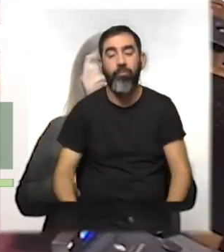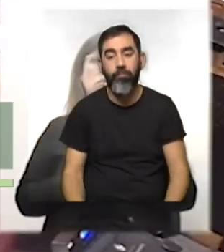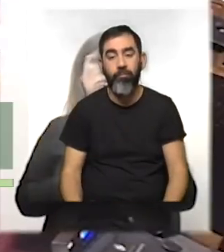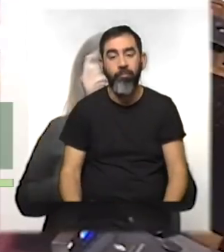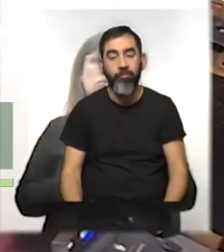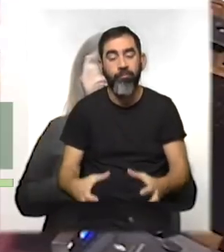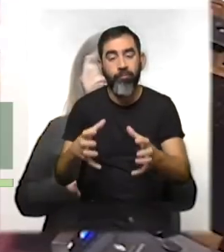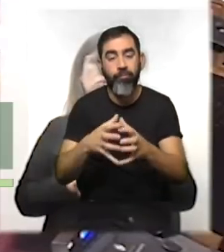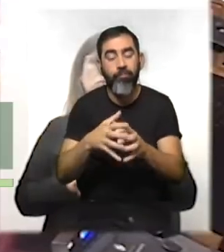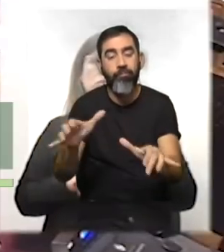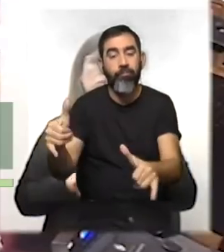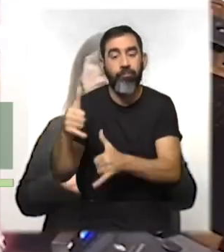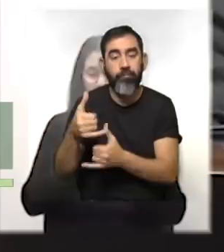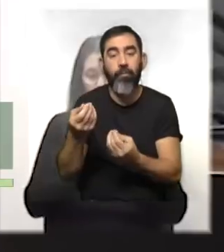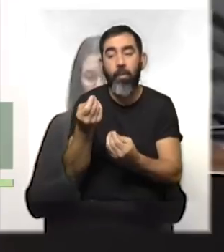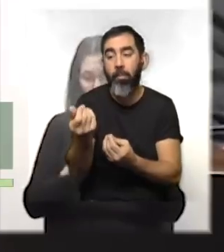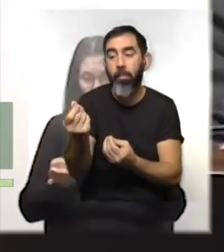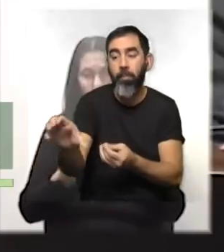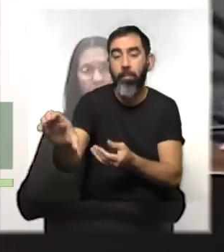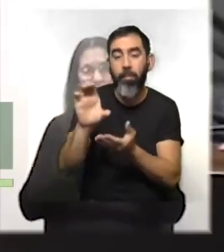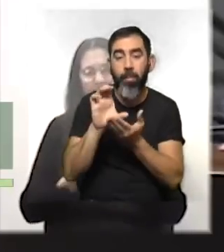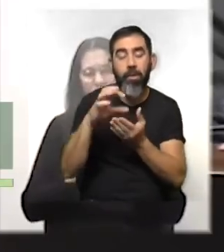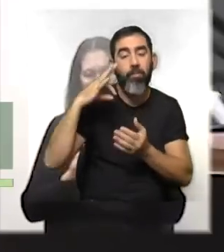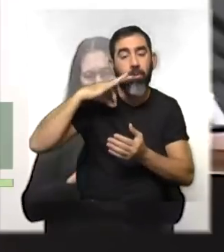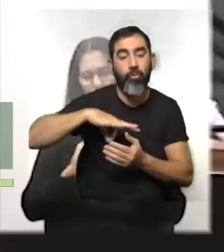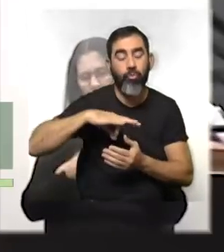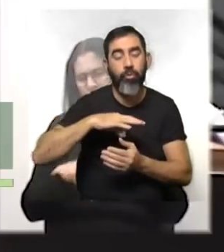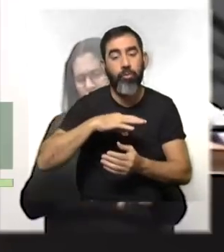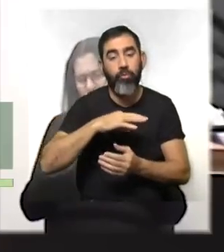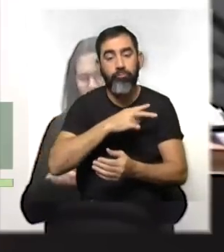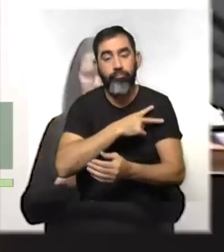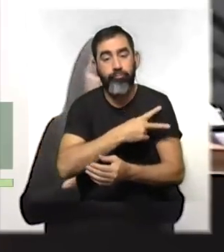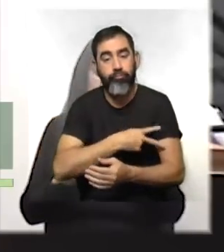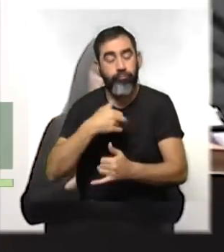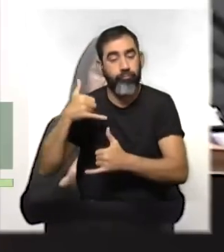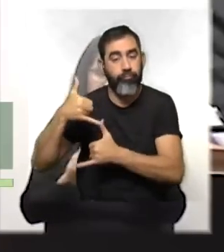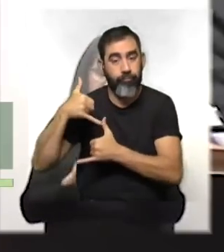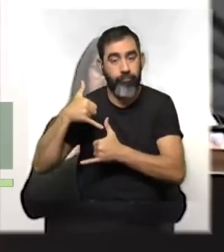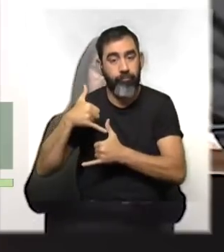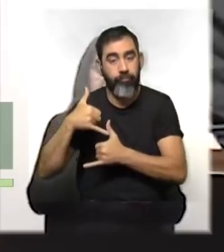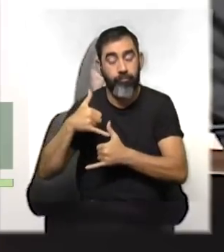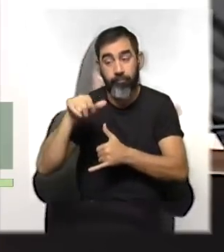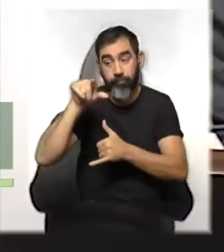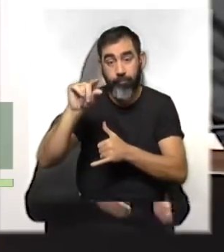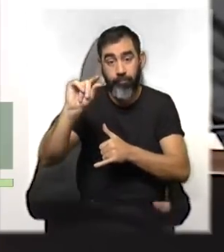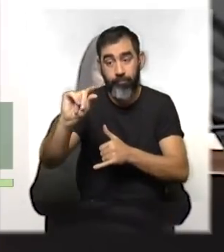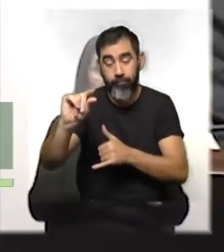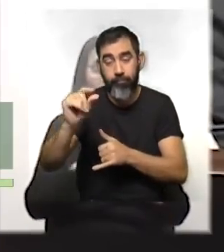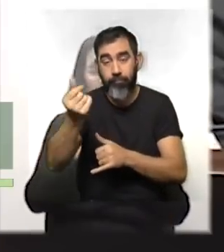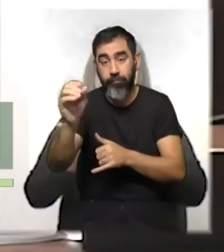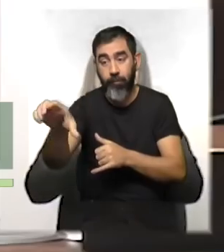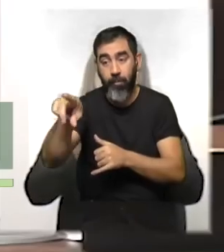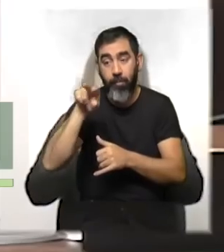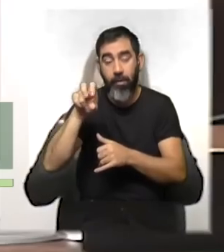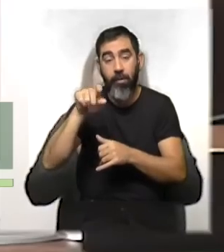de los cabildantes pedían reasignar fondos para otorgar un aumento salarial a los integrantes de fuerzas armadas y que parte de esos fondos